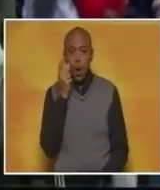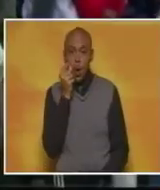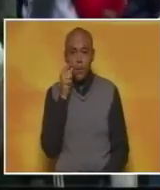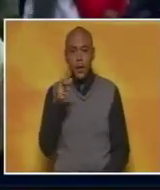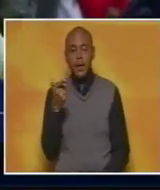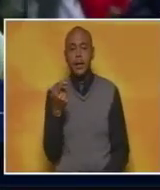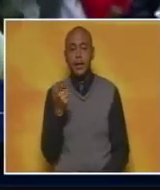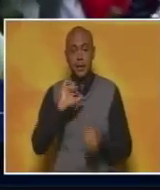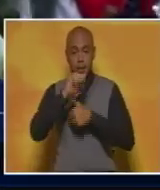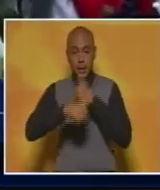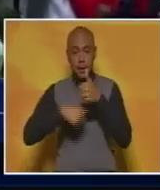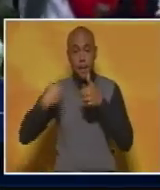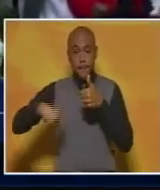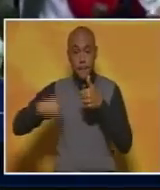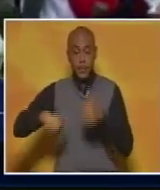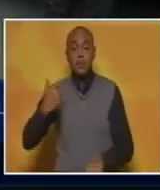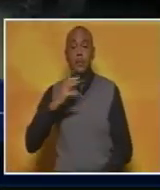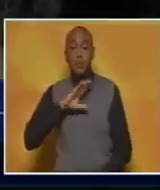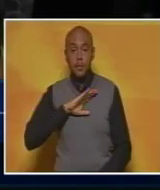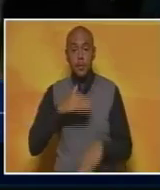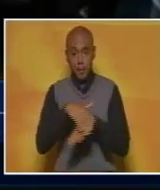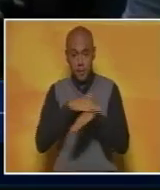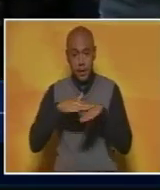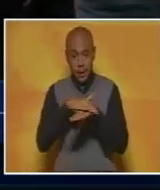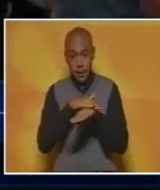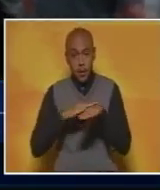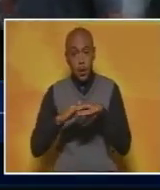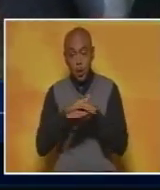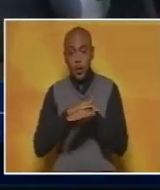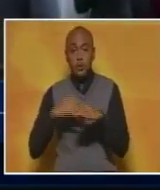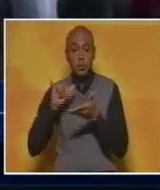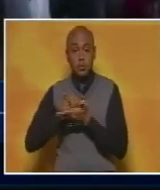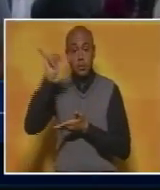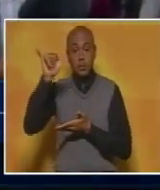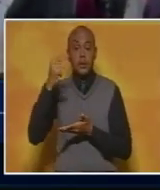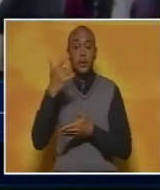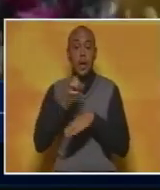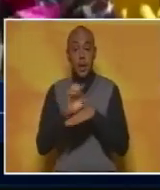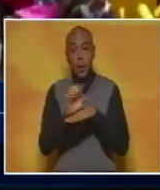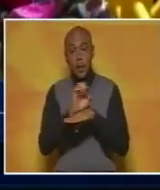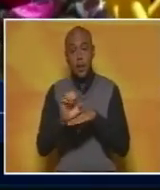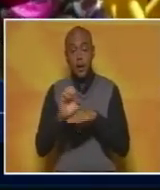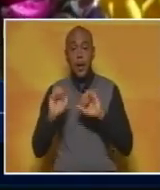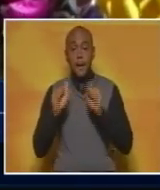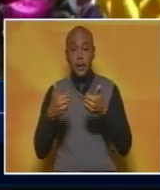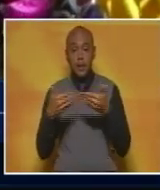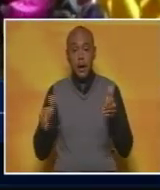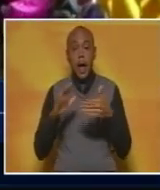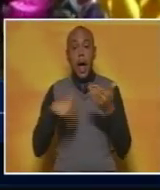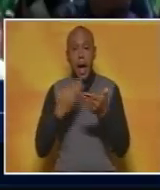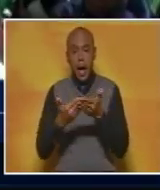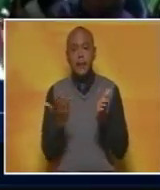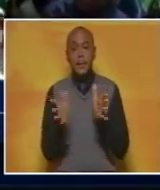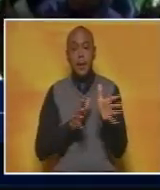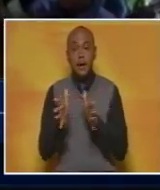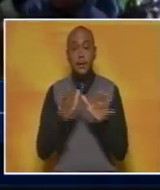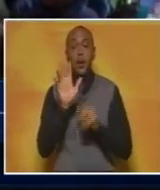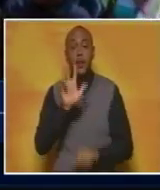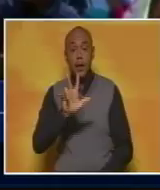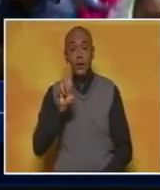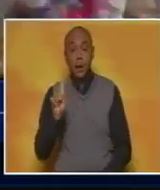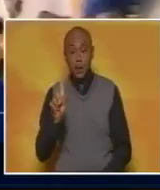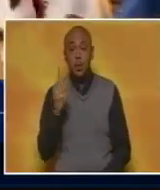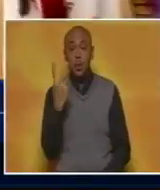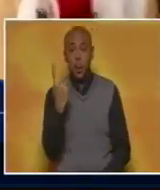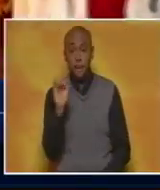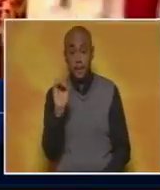ecuatoriano de Movilidad Humana, Carlos Alberto Velastegui, indicó que el proceso estará abierto hasta el 31 de marzo de